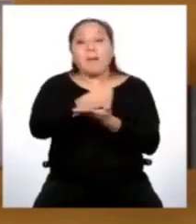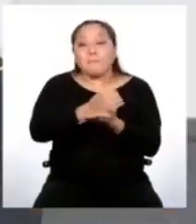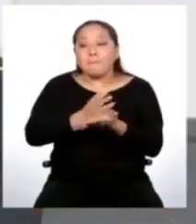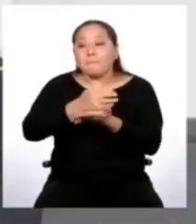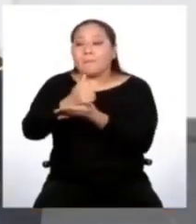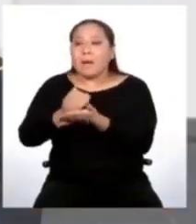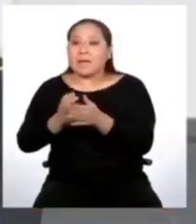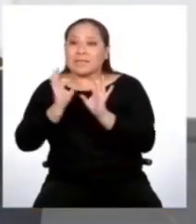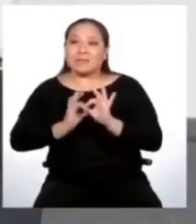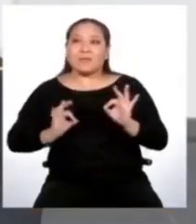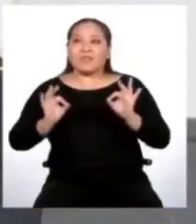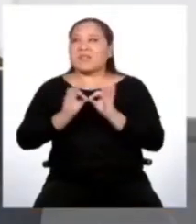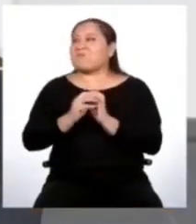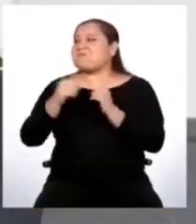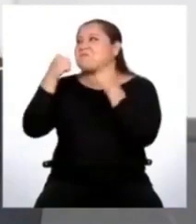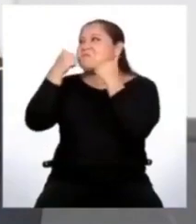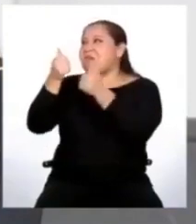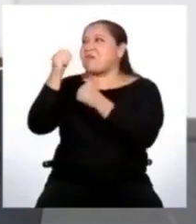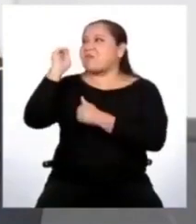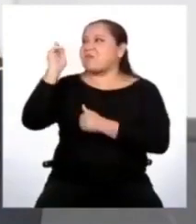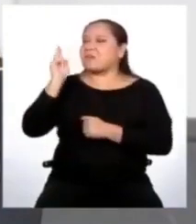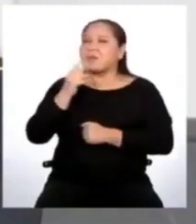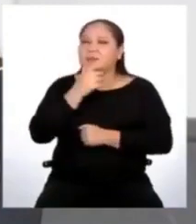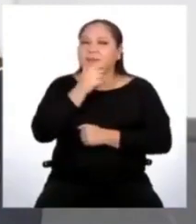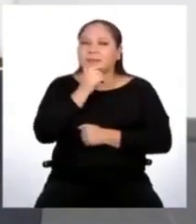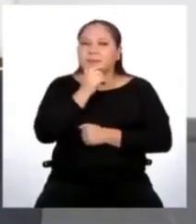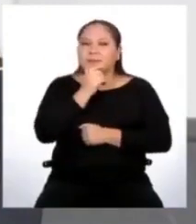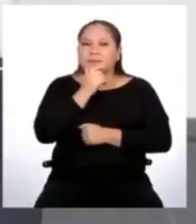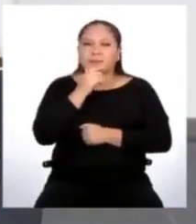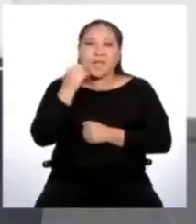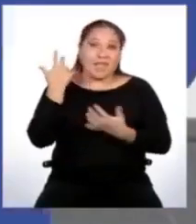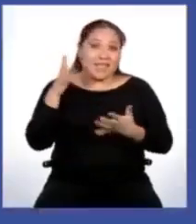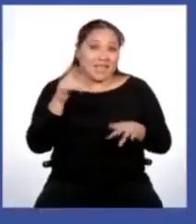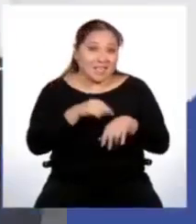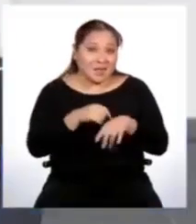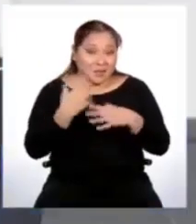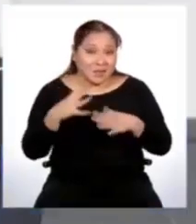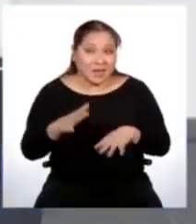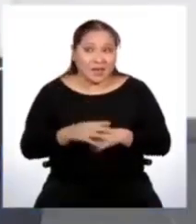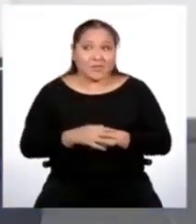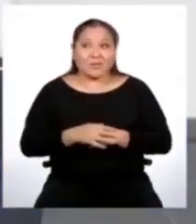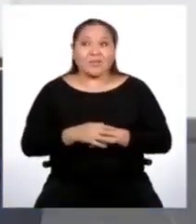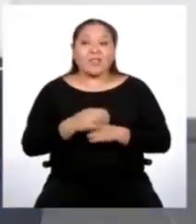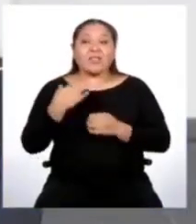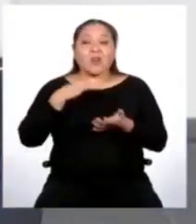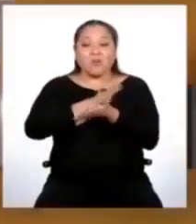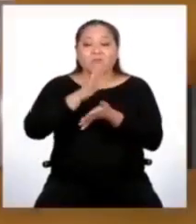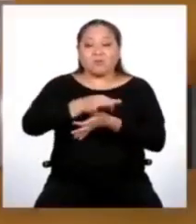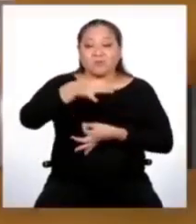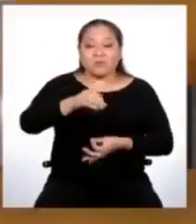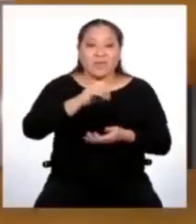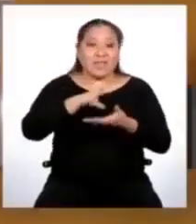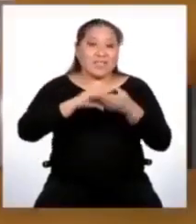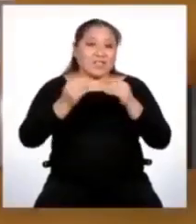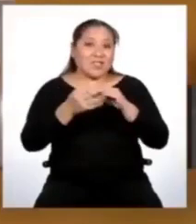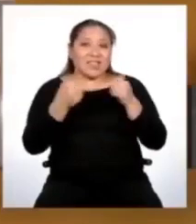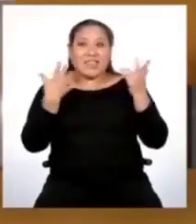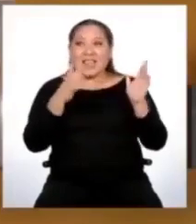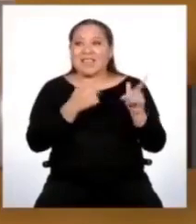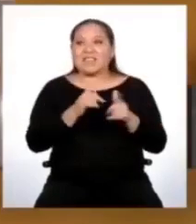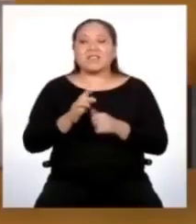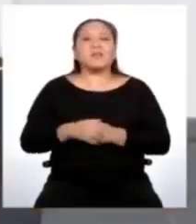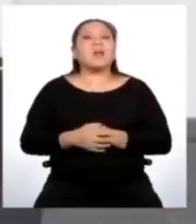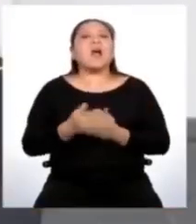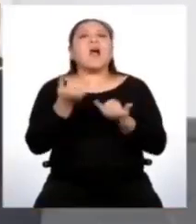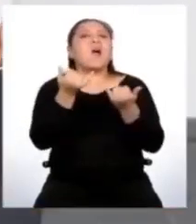importantes. Genial, profesor. Entonces, ¿ya es hora? Tengo mi libreto listo. ¿Qué toca hacer ahora,